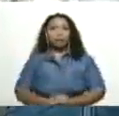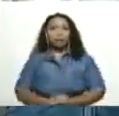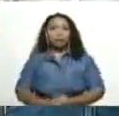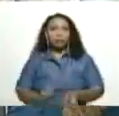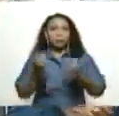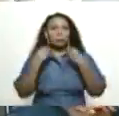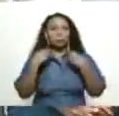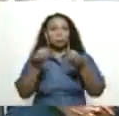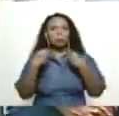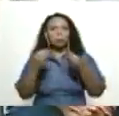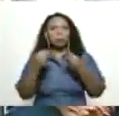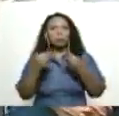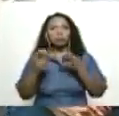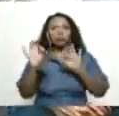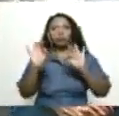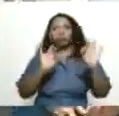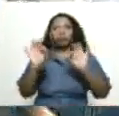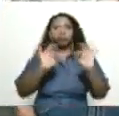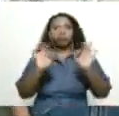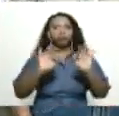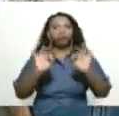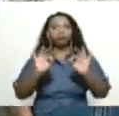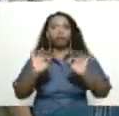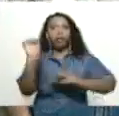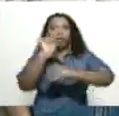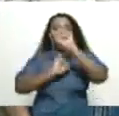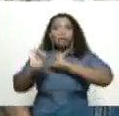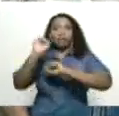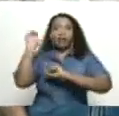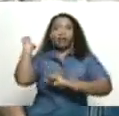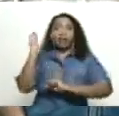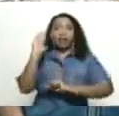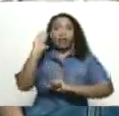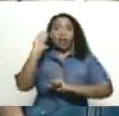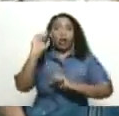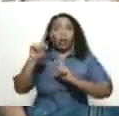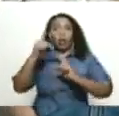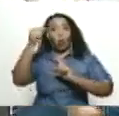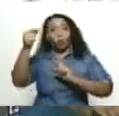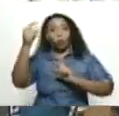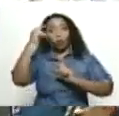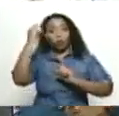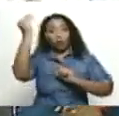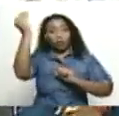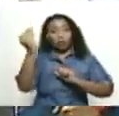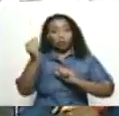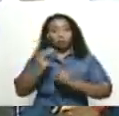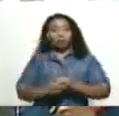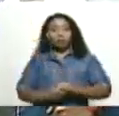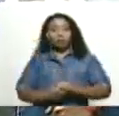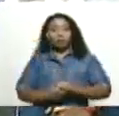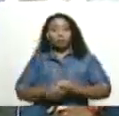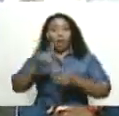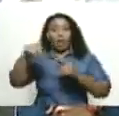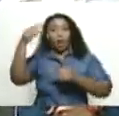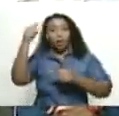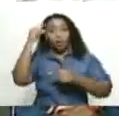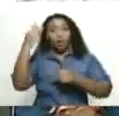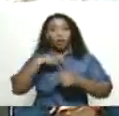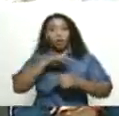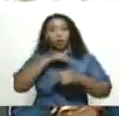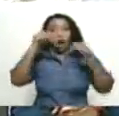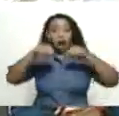para prepararnos para el combate que se avecinaba al día siguiente. Y el día siguiente batallamos en